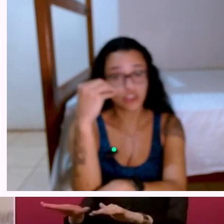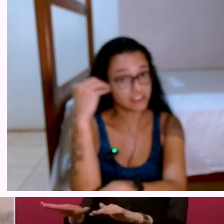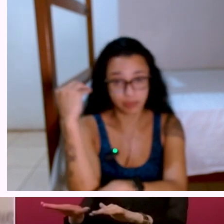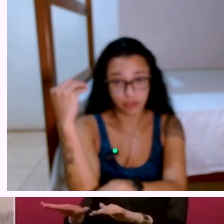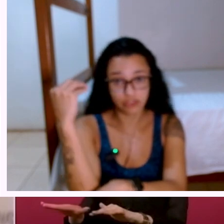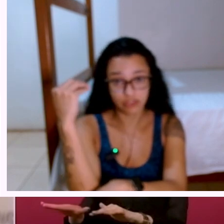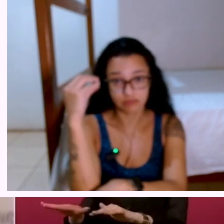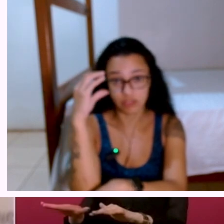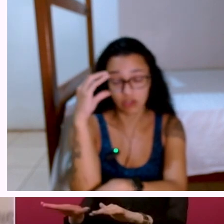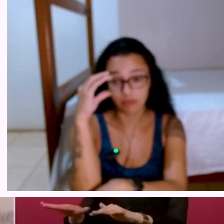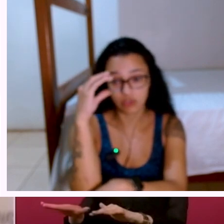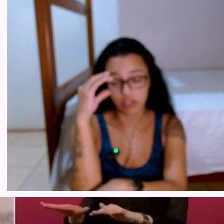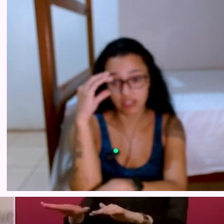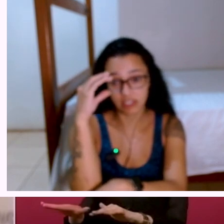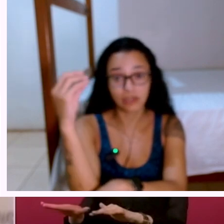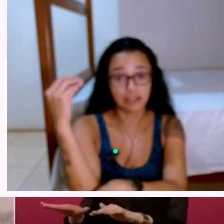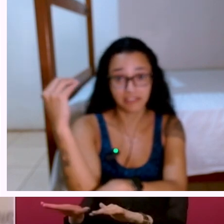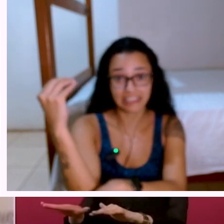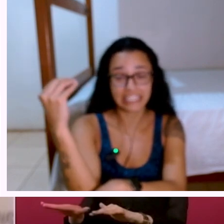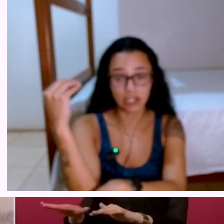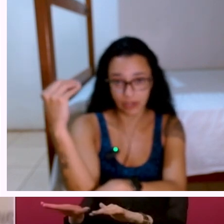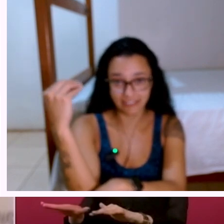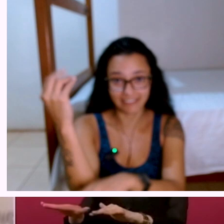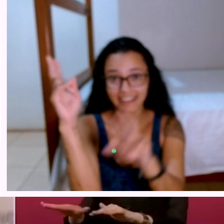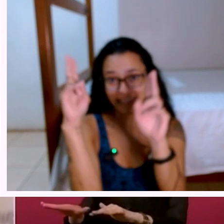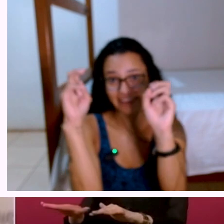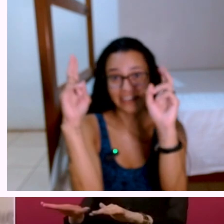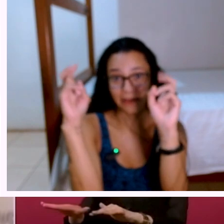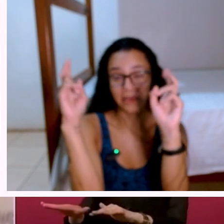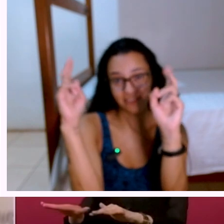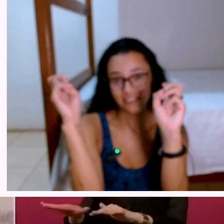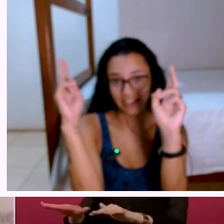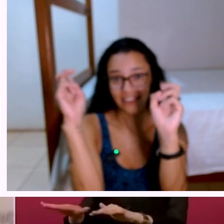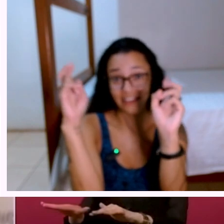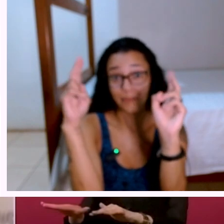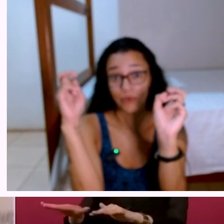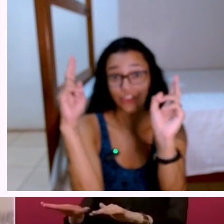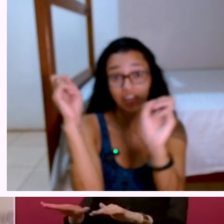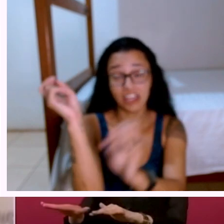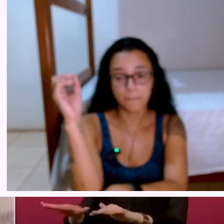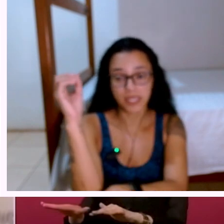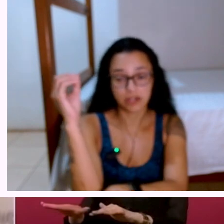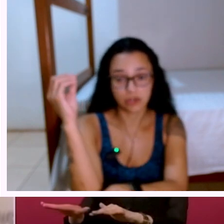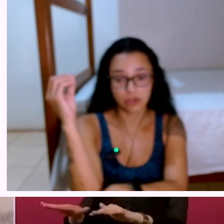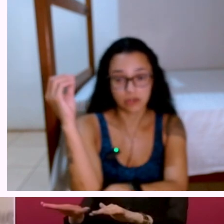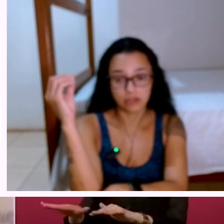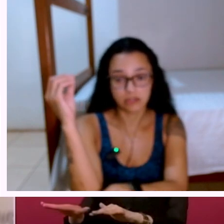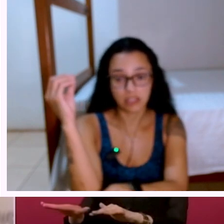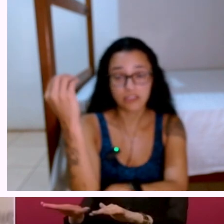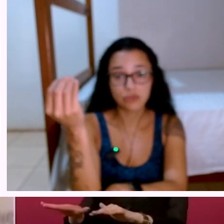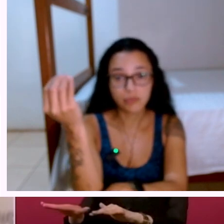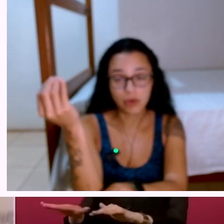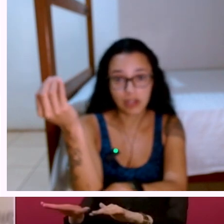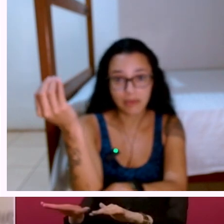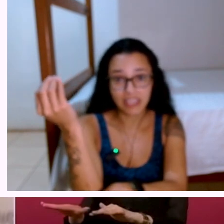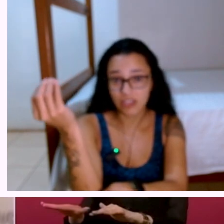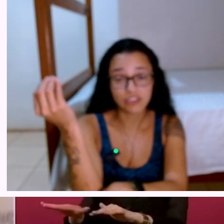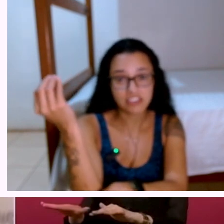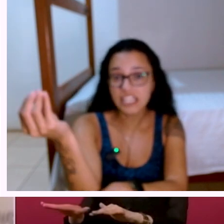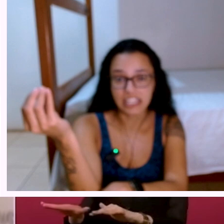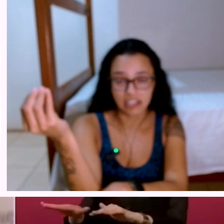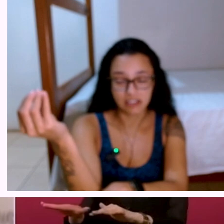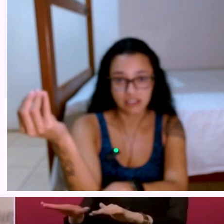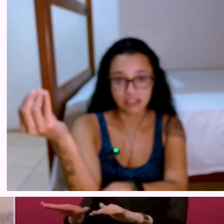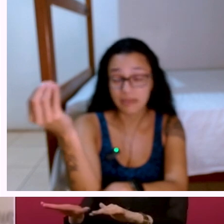de todos tipos no yo entiendo que el fentanilo es la de la vez la de la moda pero es un problema